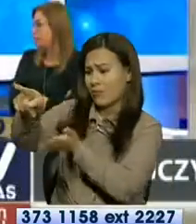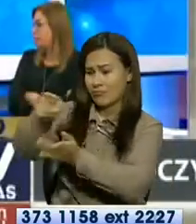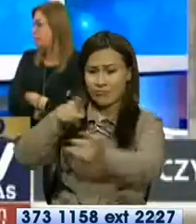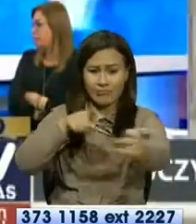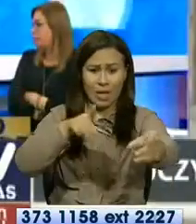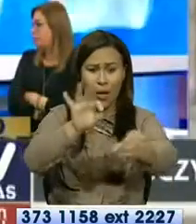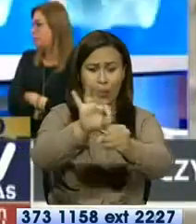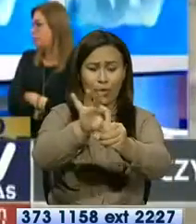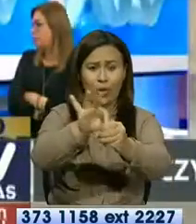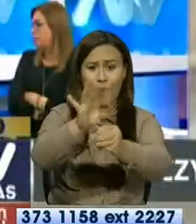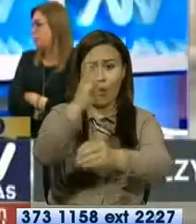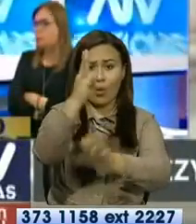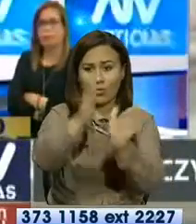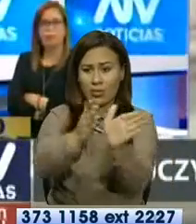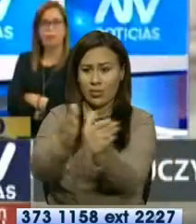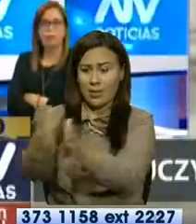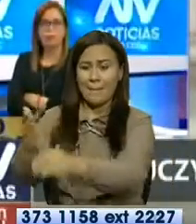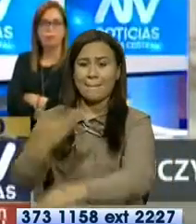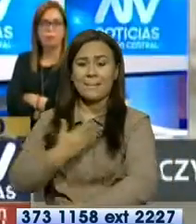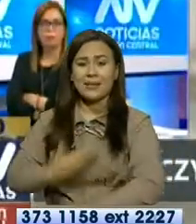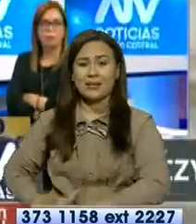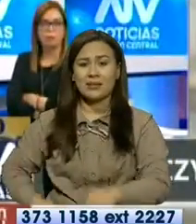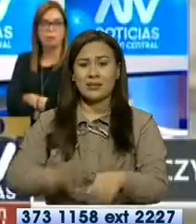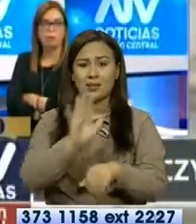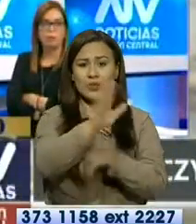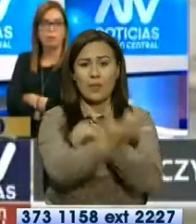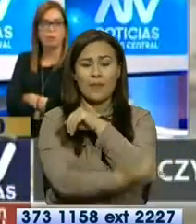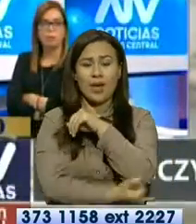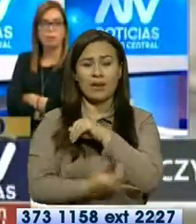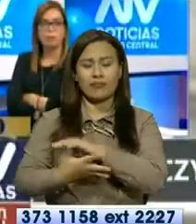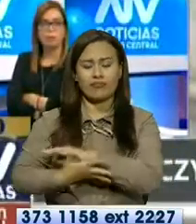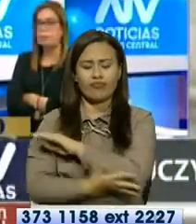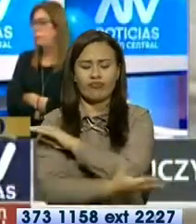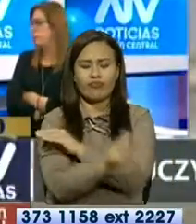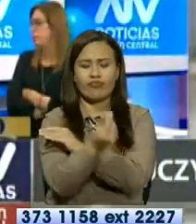últimos cuatro presidentes del país. Informó Adriana Peralta.